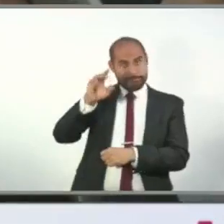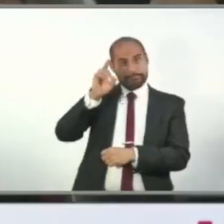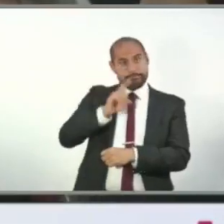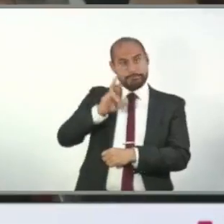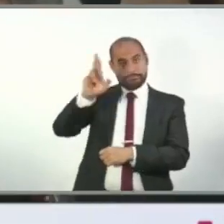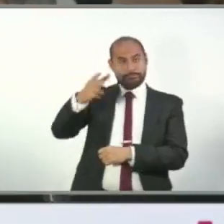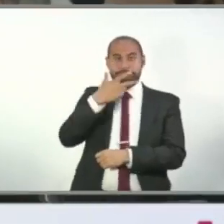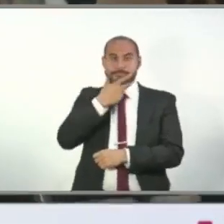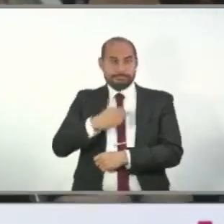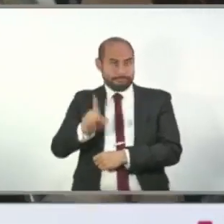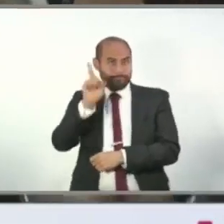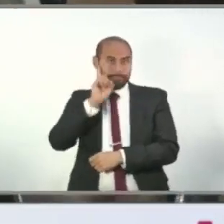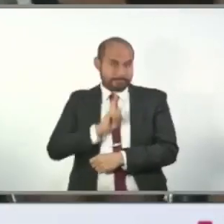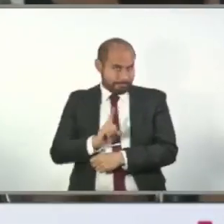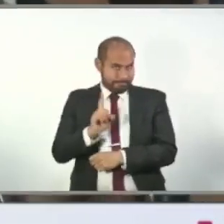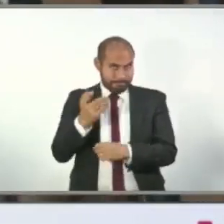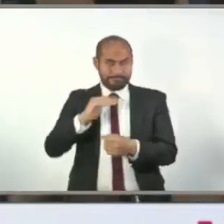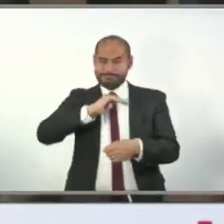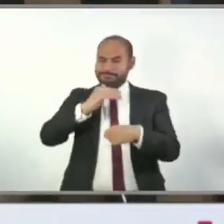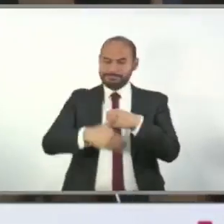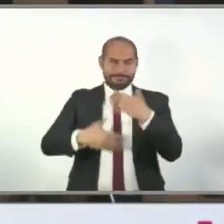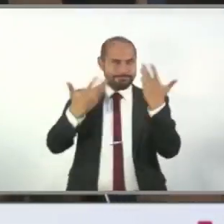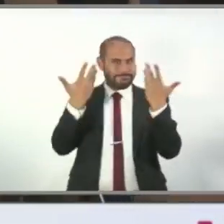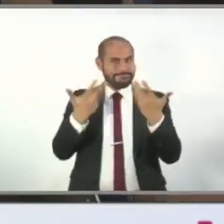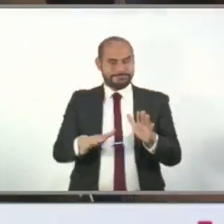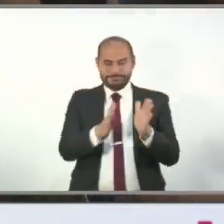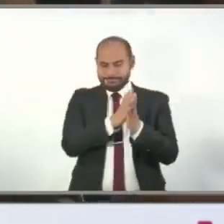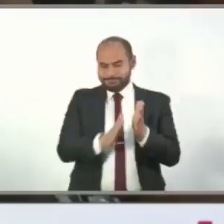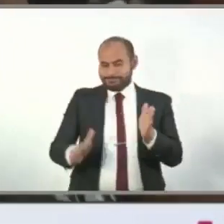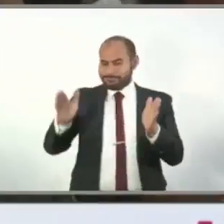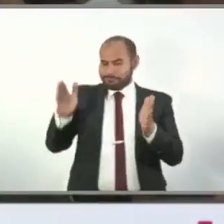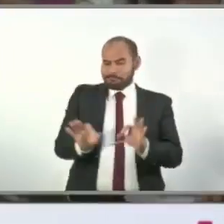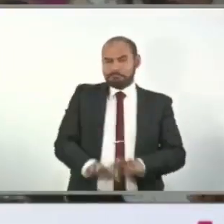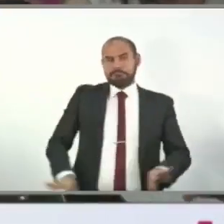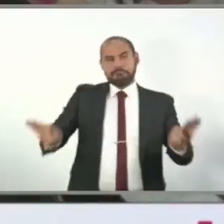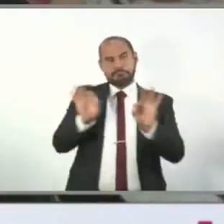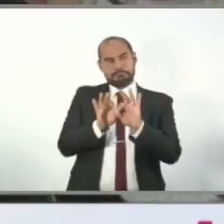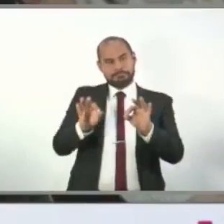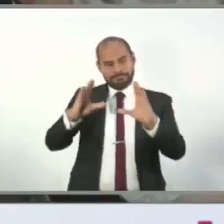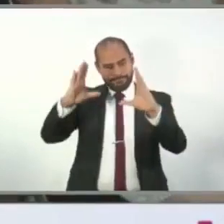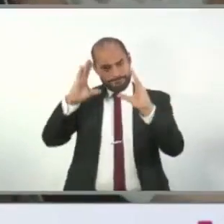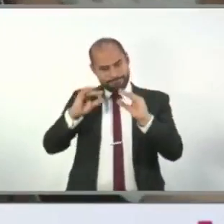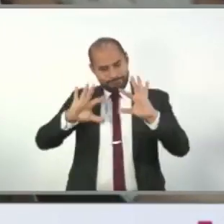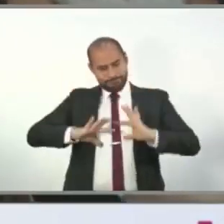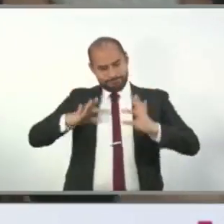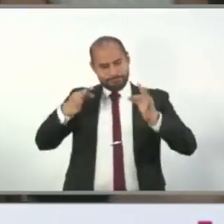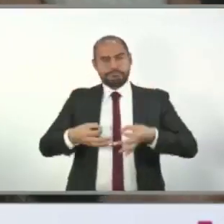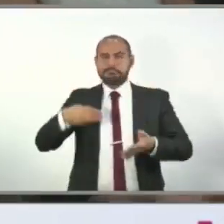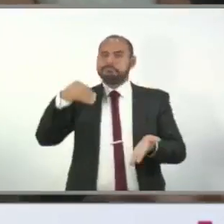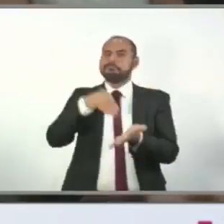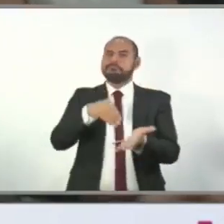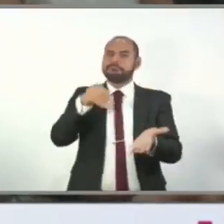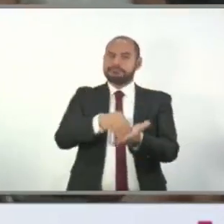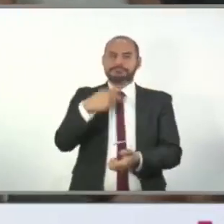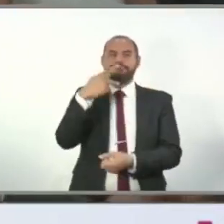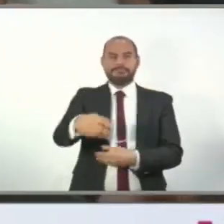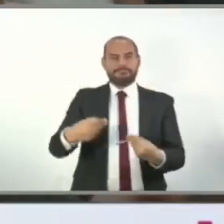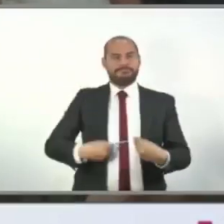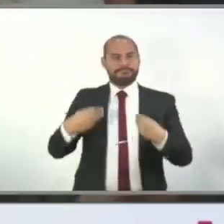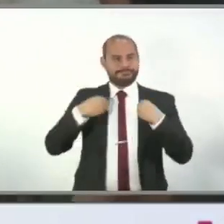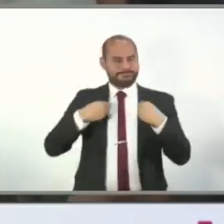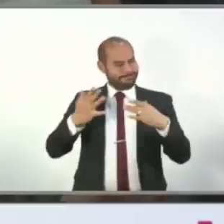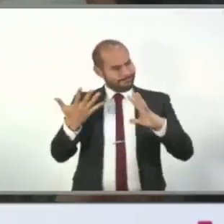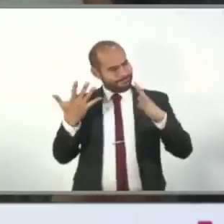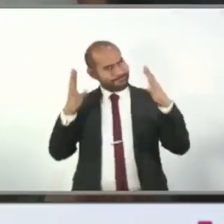y doctores, que han concluido este ciclo tan importante de formación permanente en su vida. Festejamos